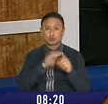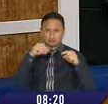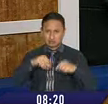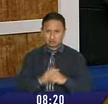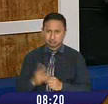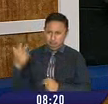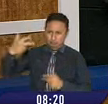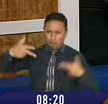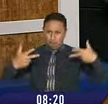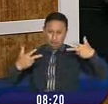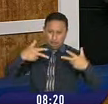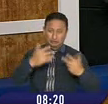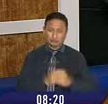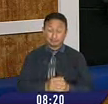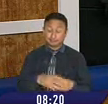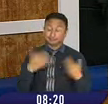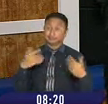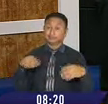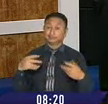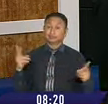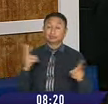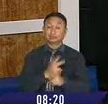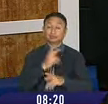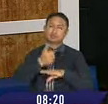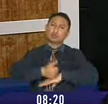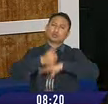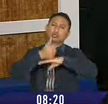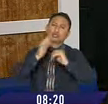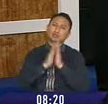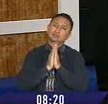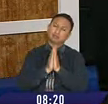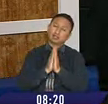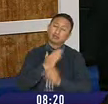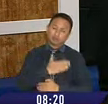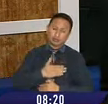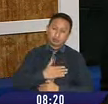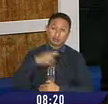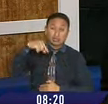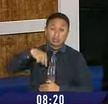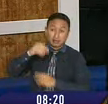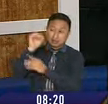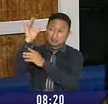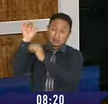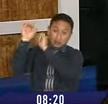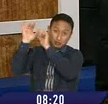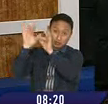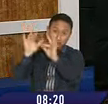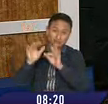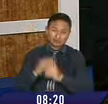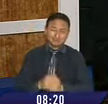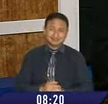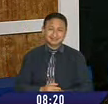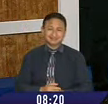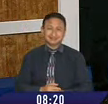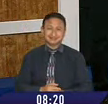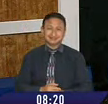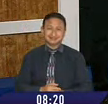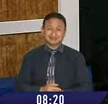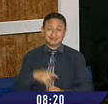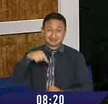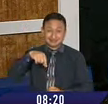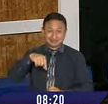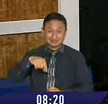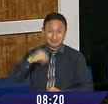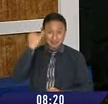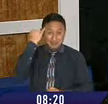parece ya un chapiñán esa vía. Terrible, realmente. Autoridades, simbólicamente les mandamos la eliminación de la vela verde para que con esta verde